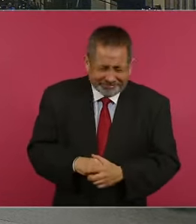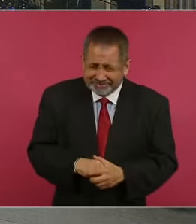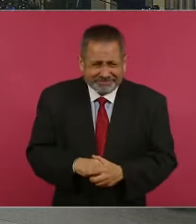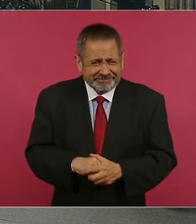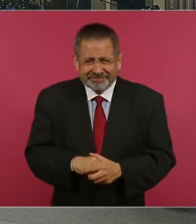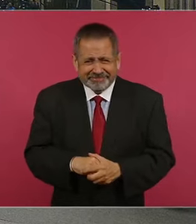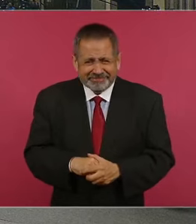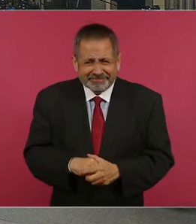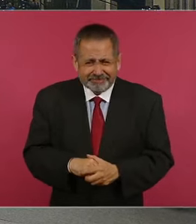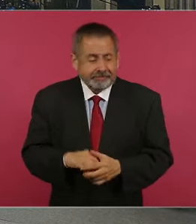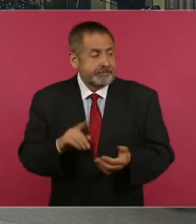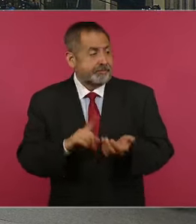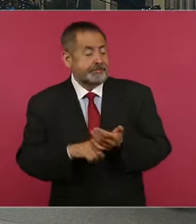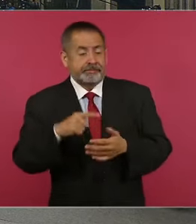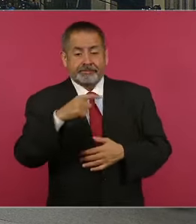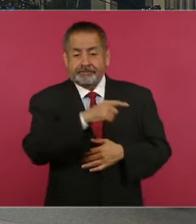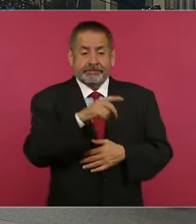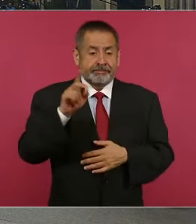Judicial